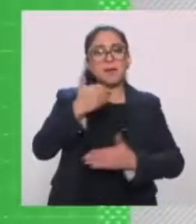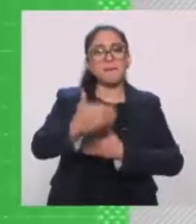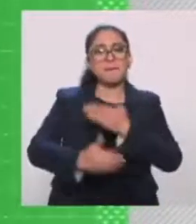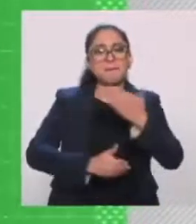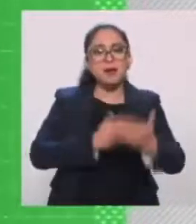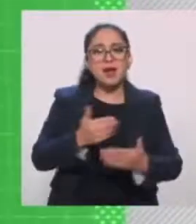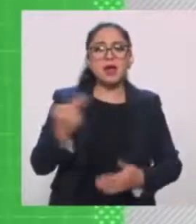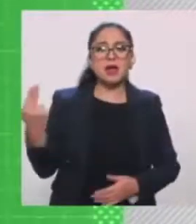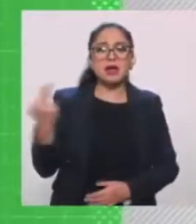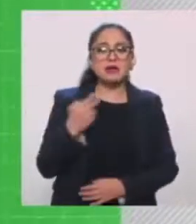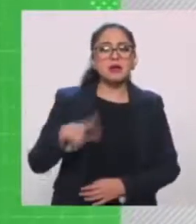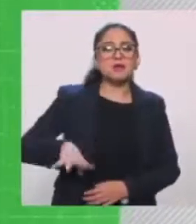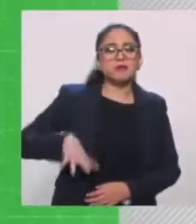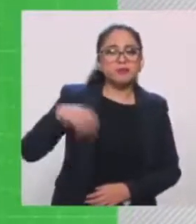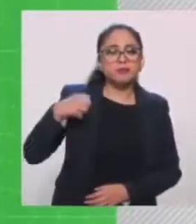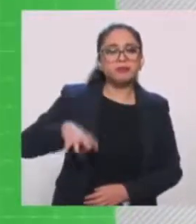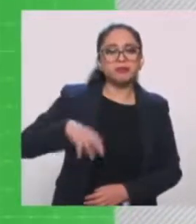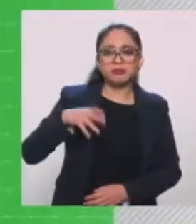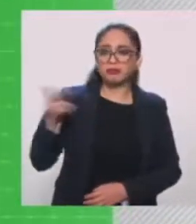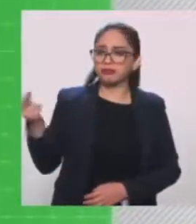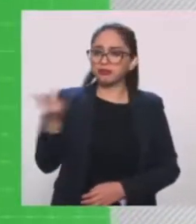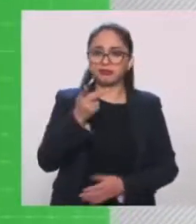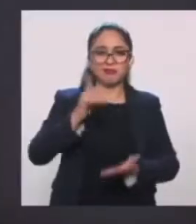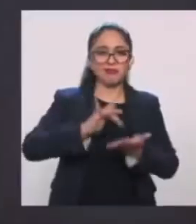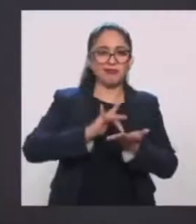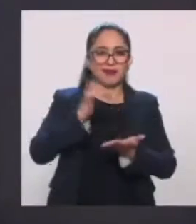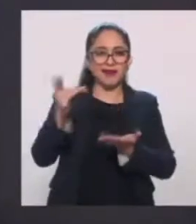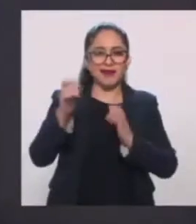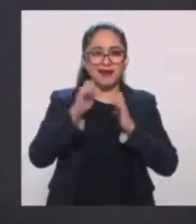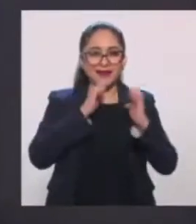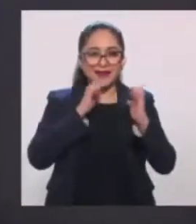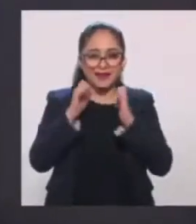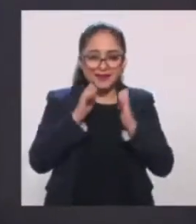mucho por qué luchar. Muchísimas gracias nuevamente. Gracias. Y bueno, por favor, sigan en casa.